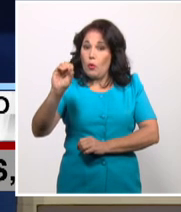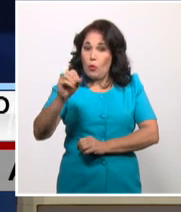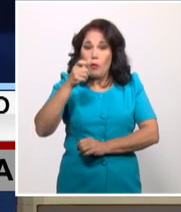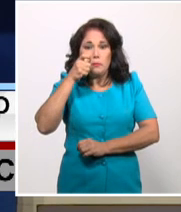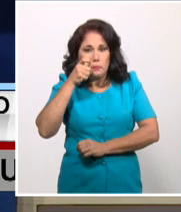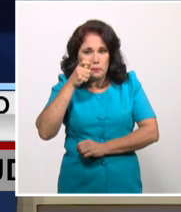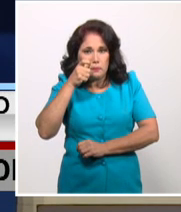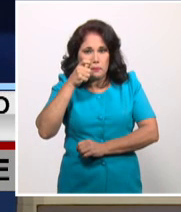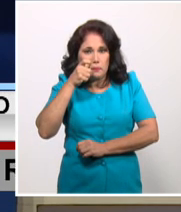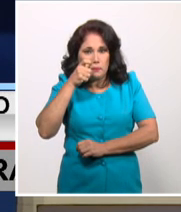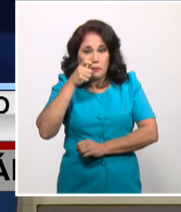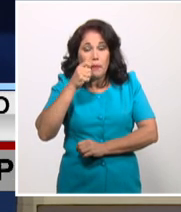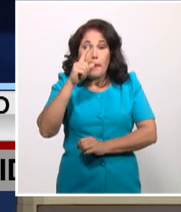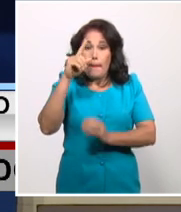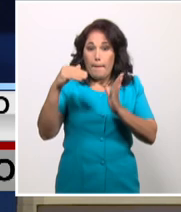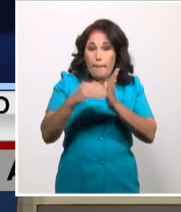vigilancia,